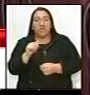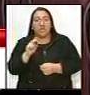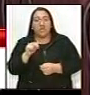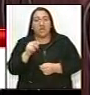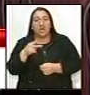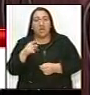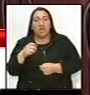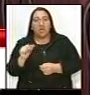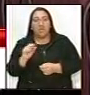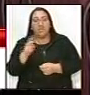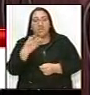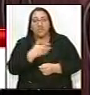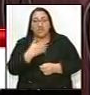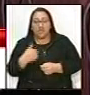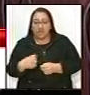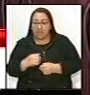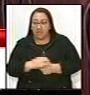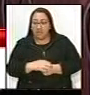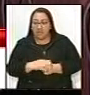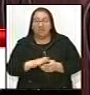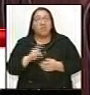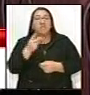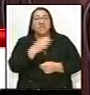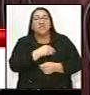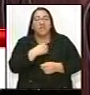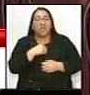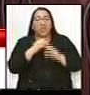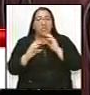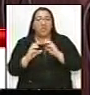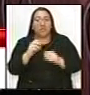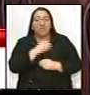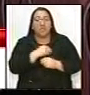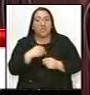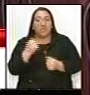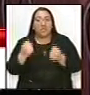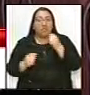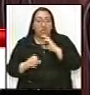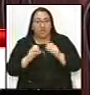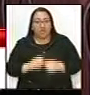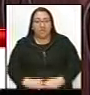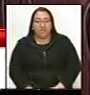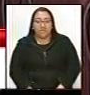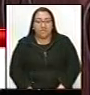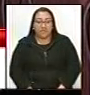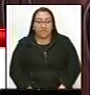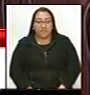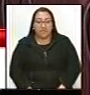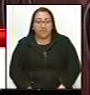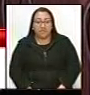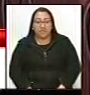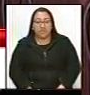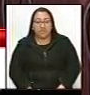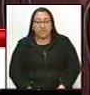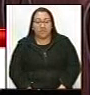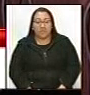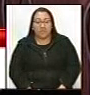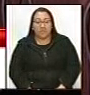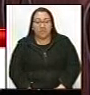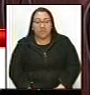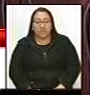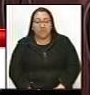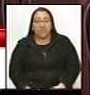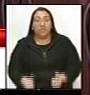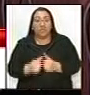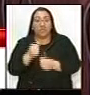vicepresidente y se ministra de comunicaciones del ministerio de transporte y comunicaciones respecto a las acciones